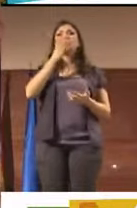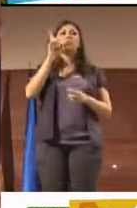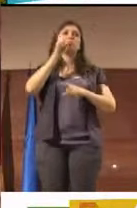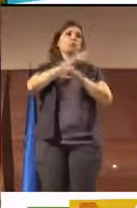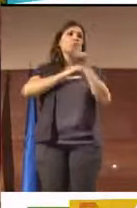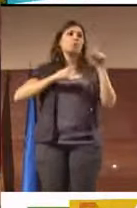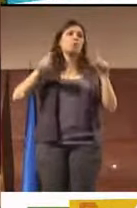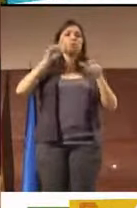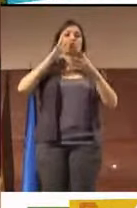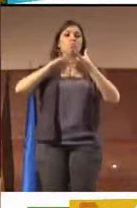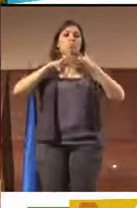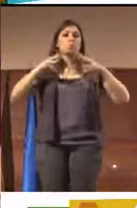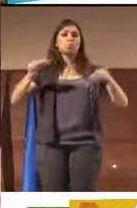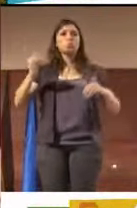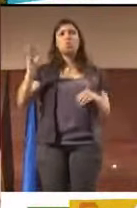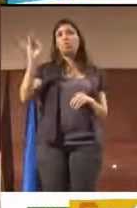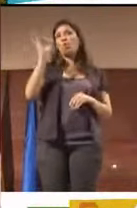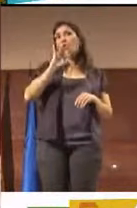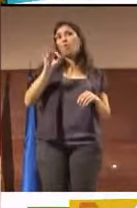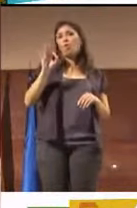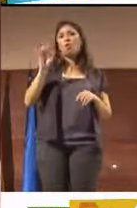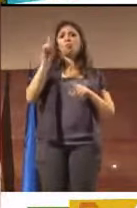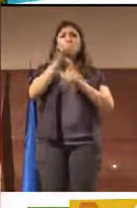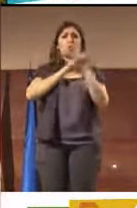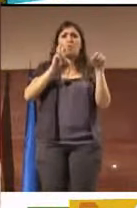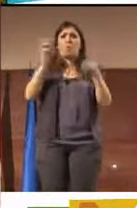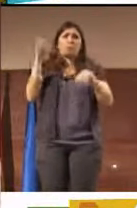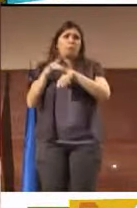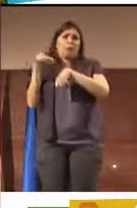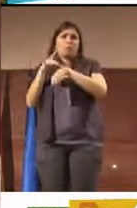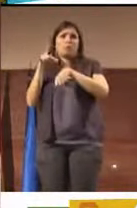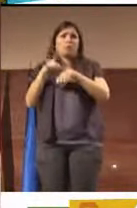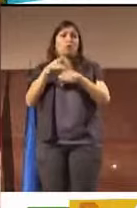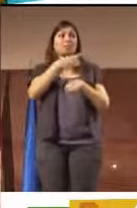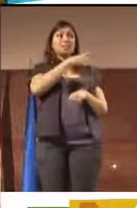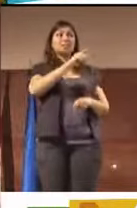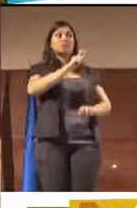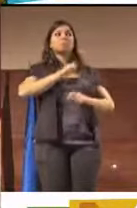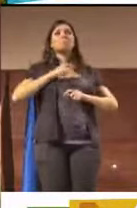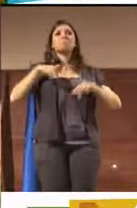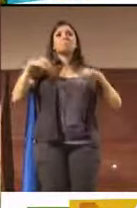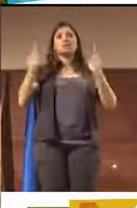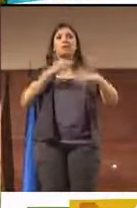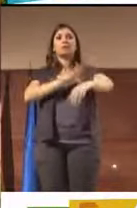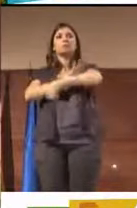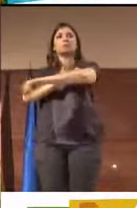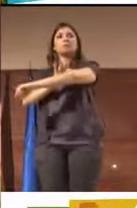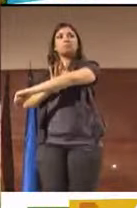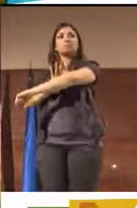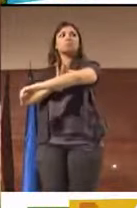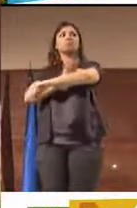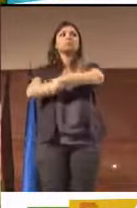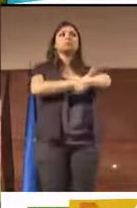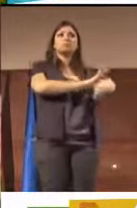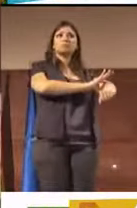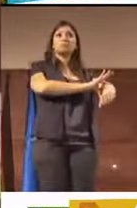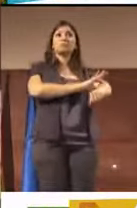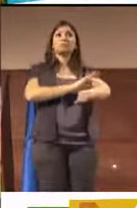problemas musculares, o bien por otras patologías, nos permite mover el brazo como lo podíamos